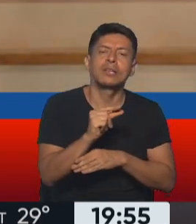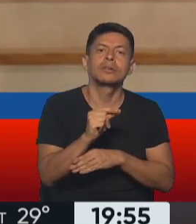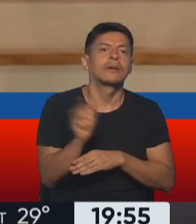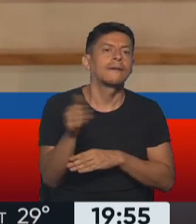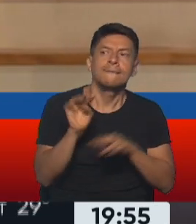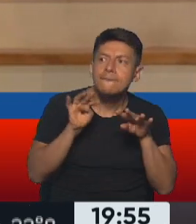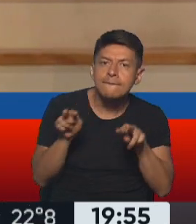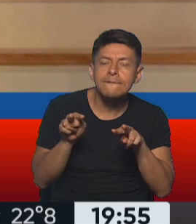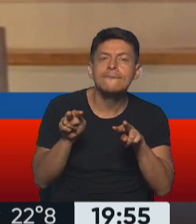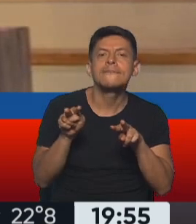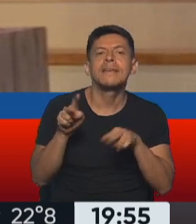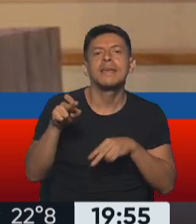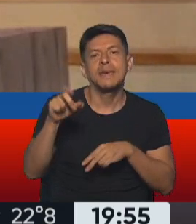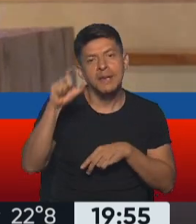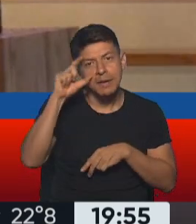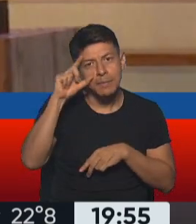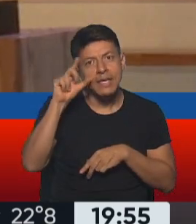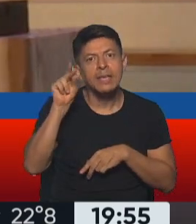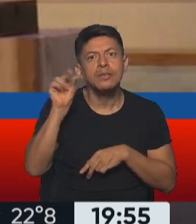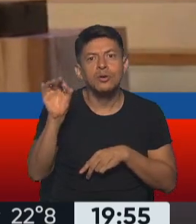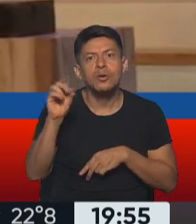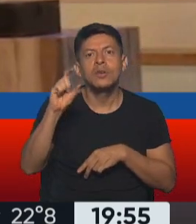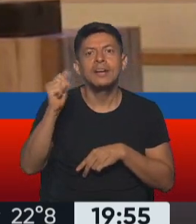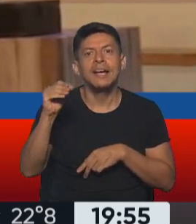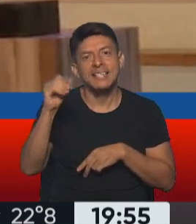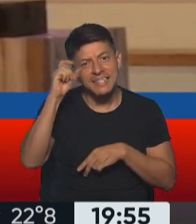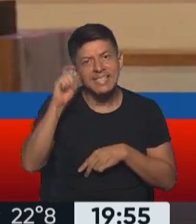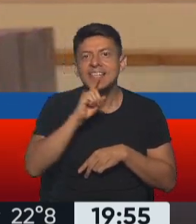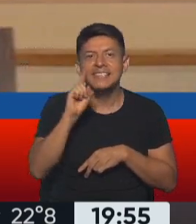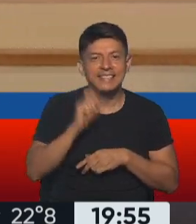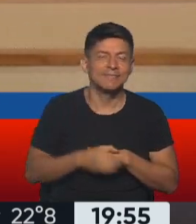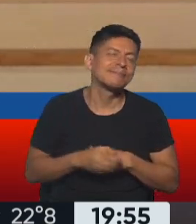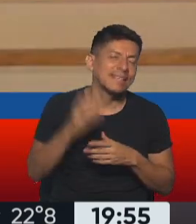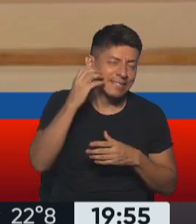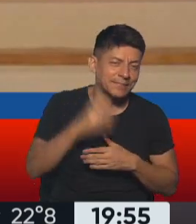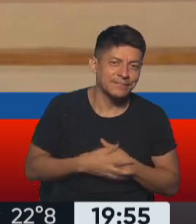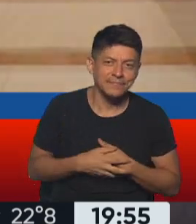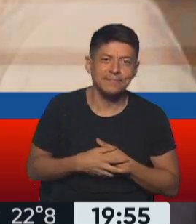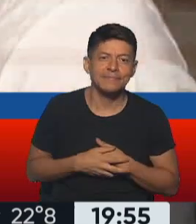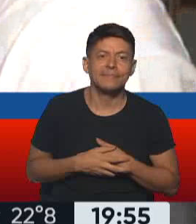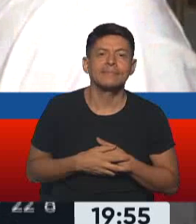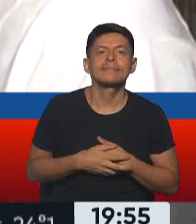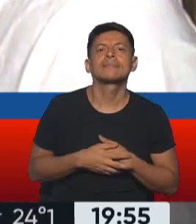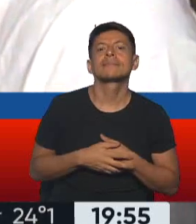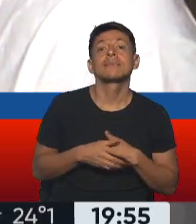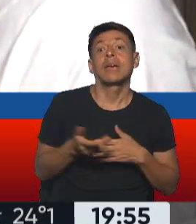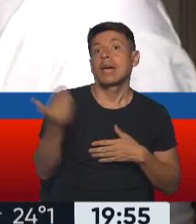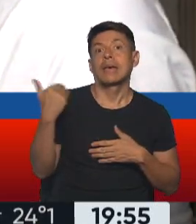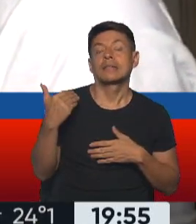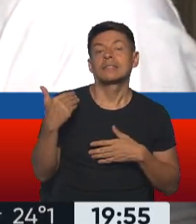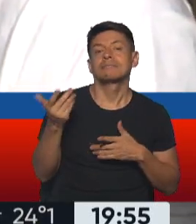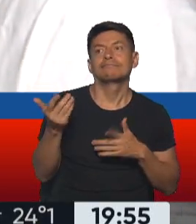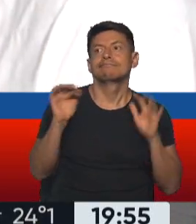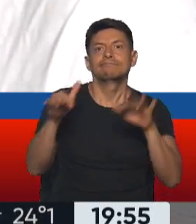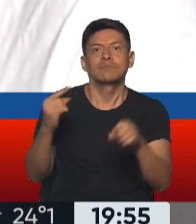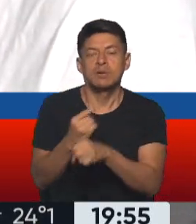a Cachete y todos sacarse la foto. Claro, porque Pedro siempre hacía subir a la gente, viste al final, pero ahora con este tema del bicho no se puede. Pero